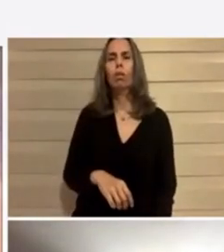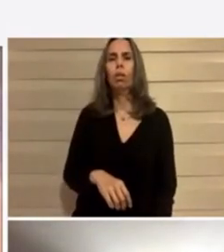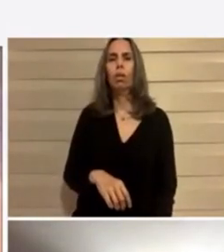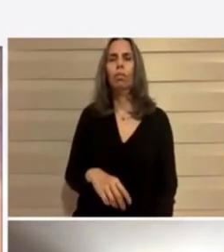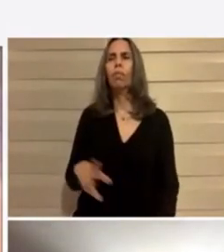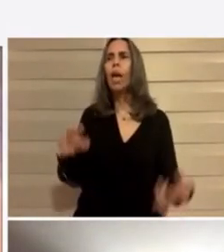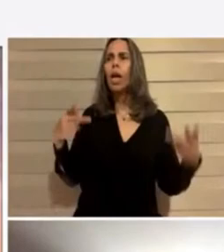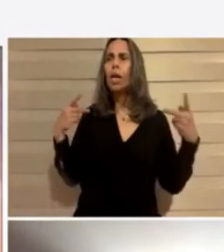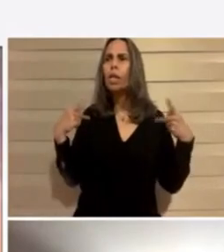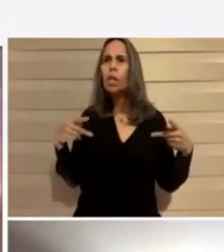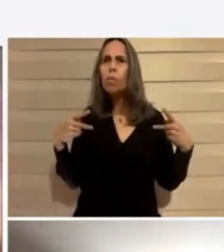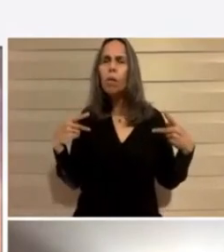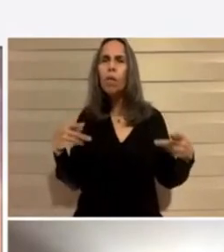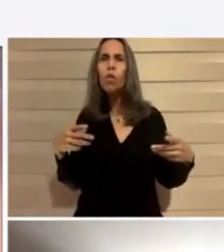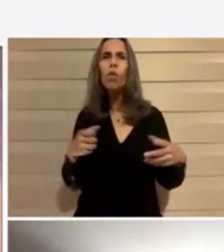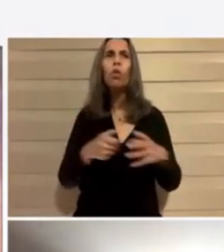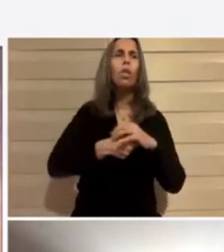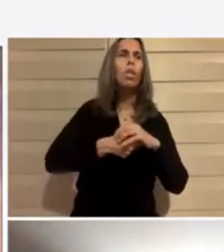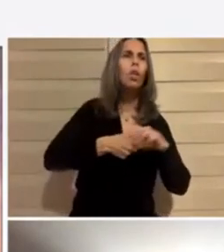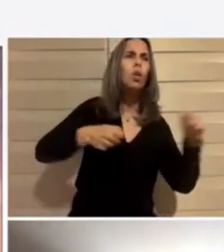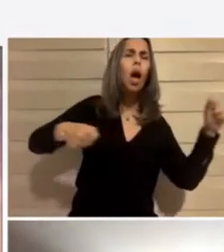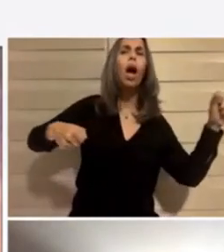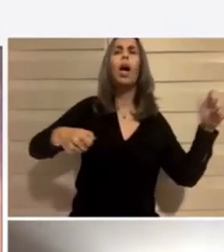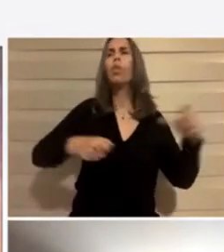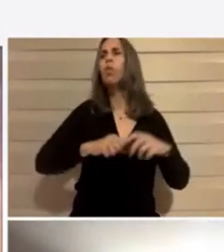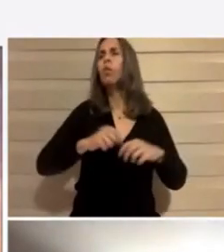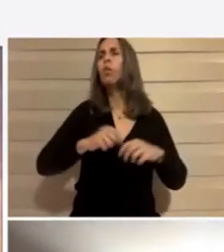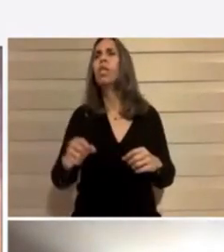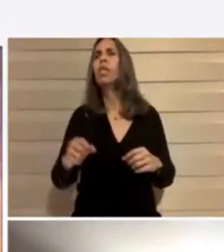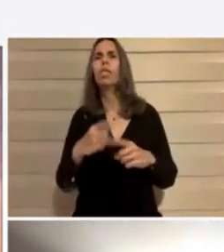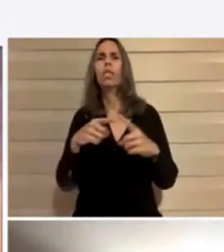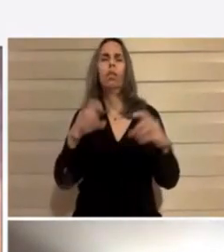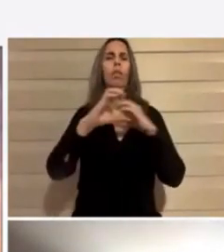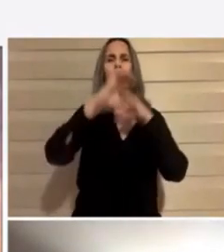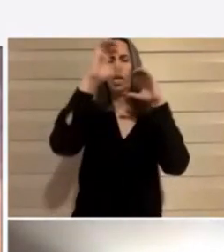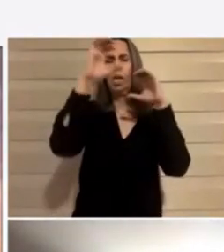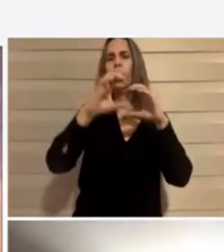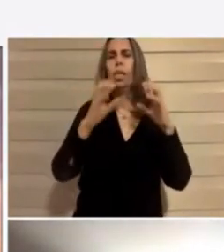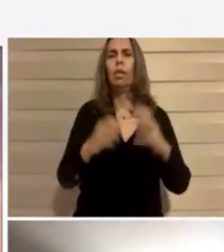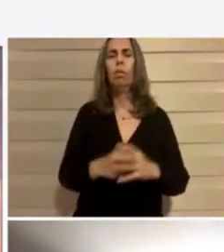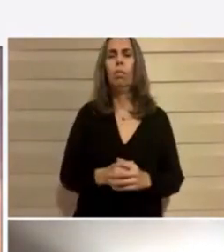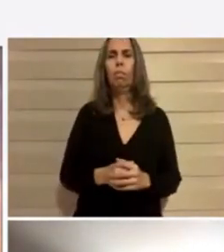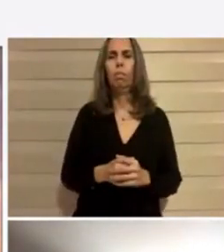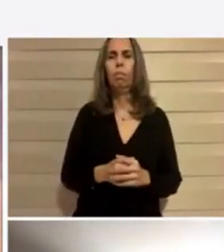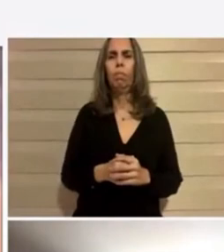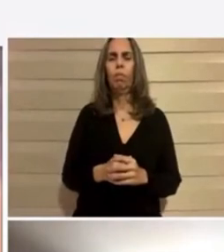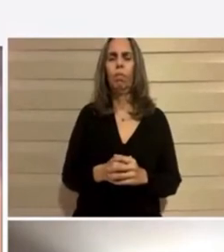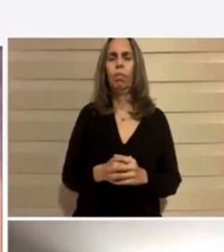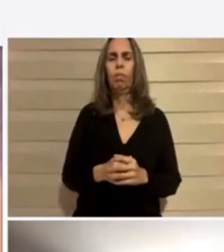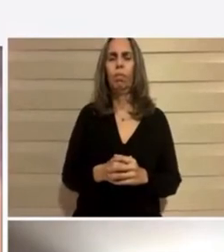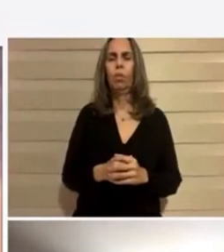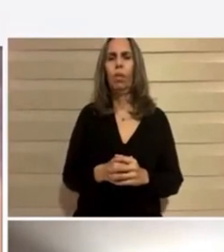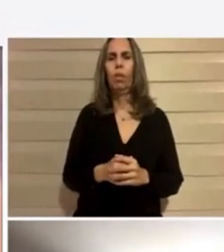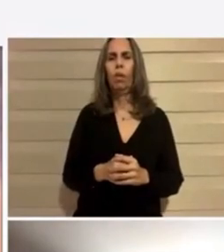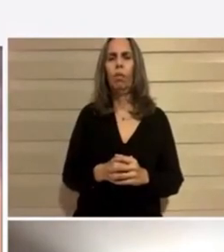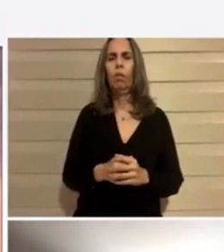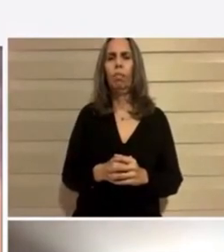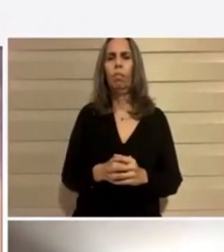y están cantando, y es un gran show. Entonces, ¿por qué eso no va a ser algo que le pueda gustar a la gente?